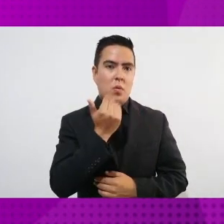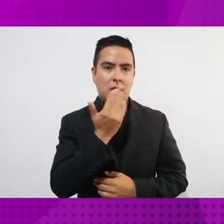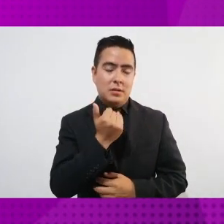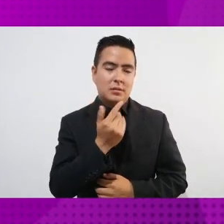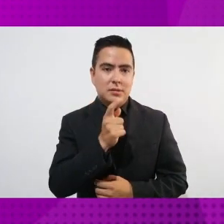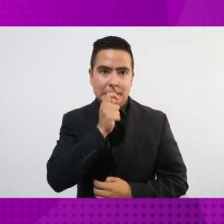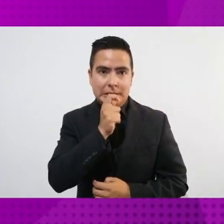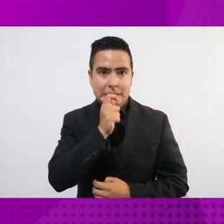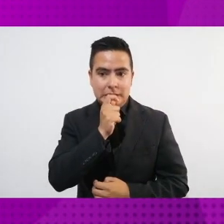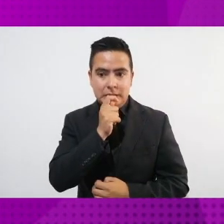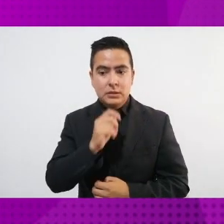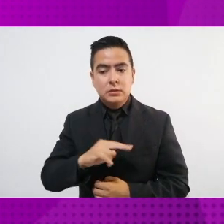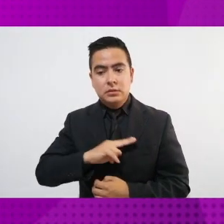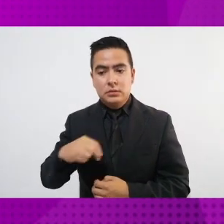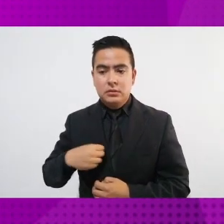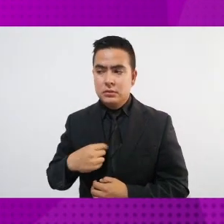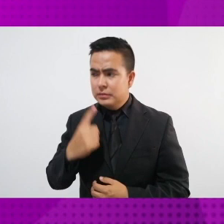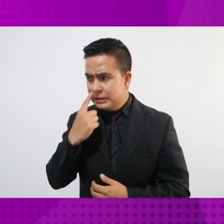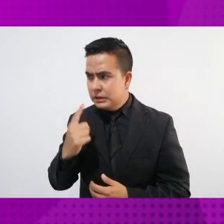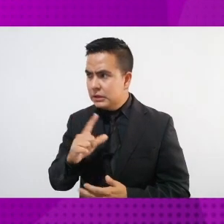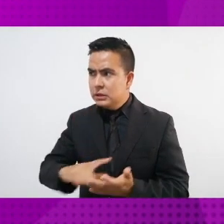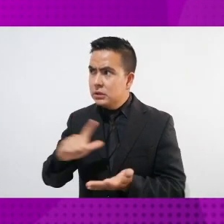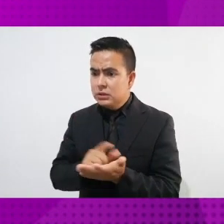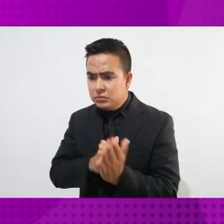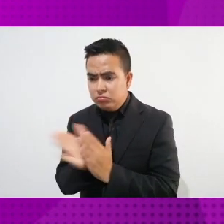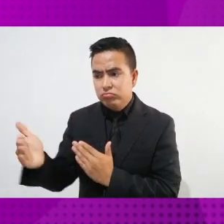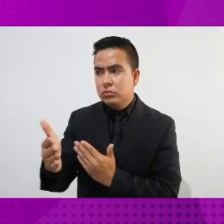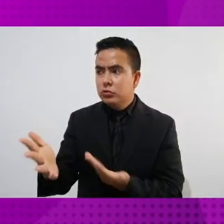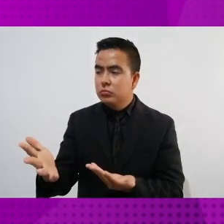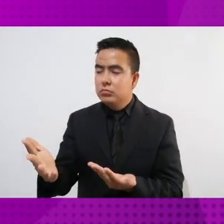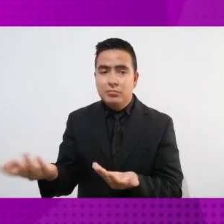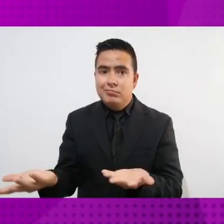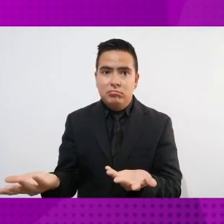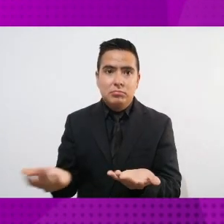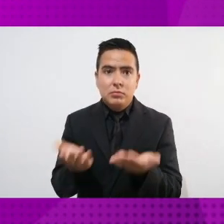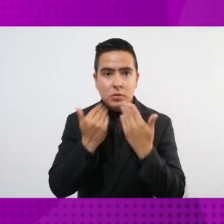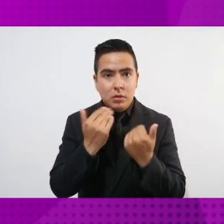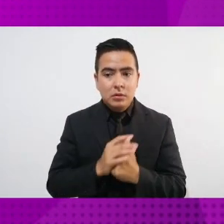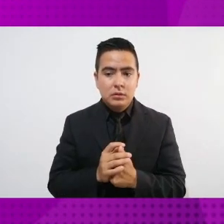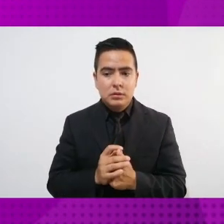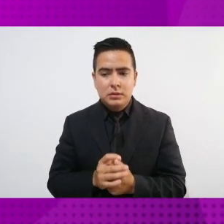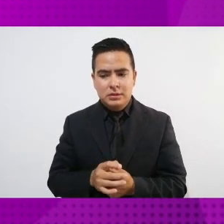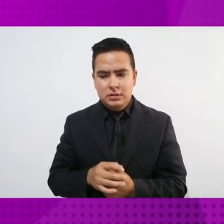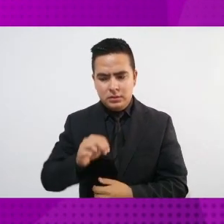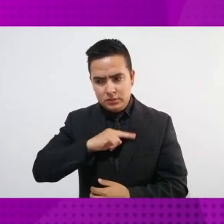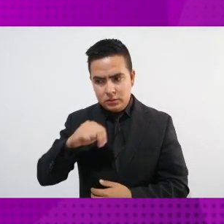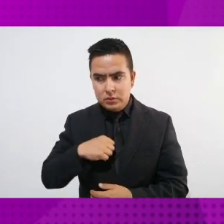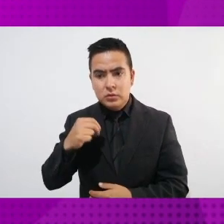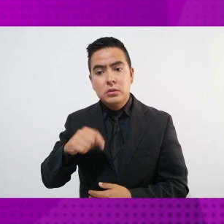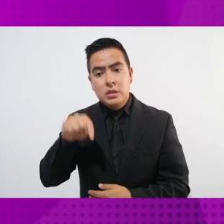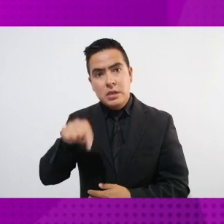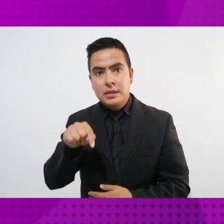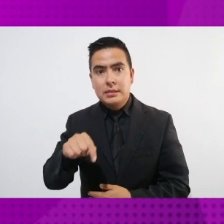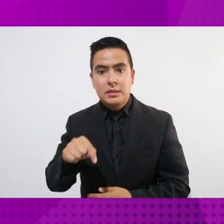una ruta de salida, no hay una ruta institucional que nos permita tener un suelo sólido,